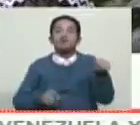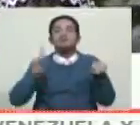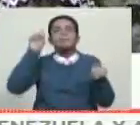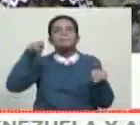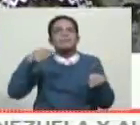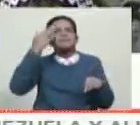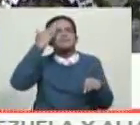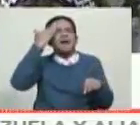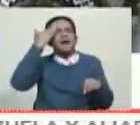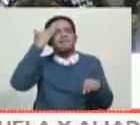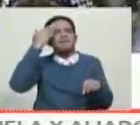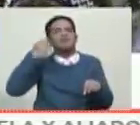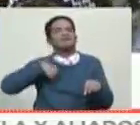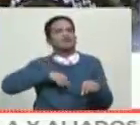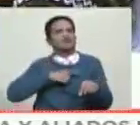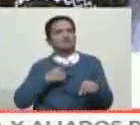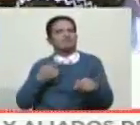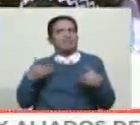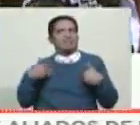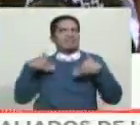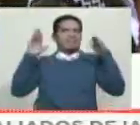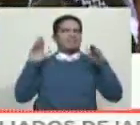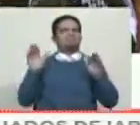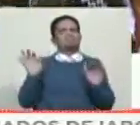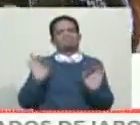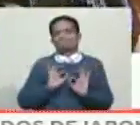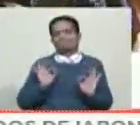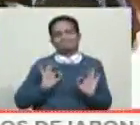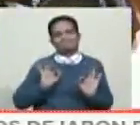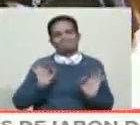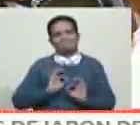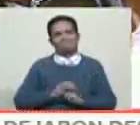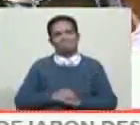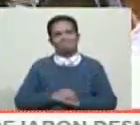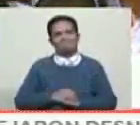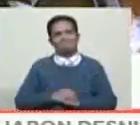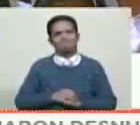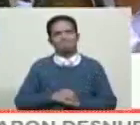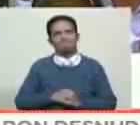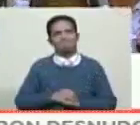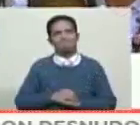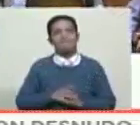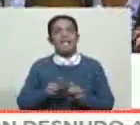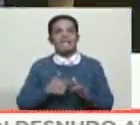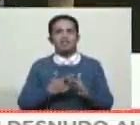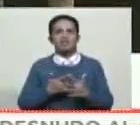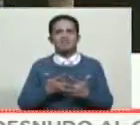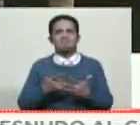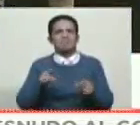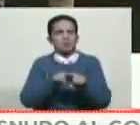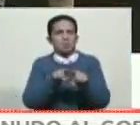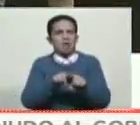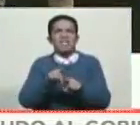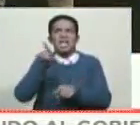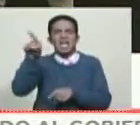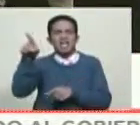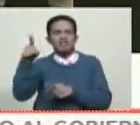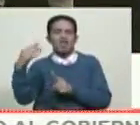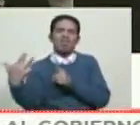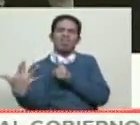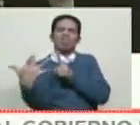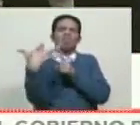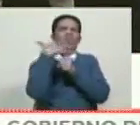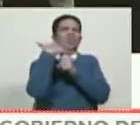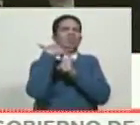que nosotros no nos vamos a rendir. Y tendría que venir una gran operación de exterminio contra el